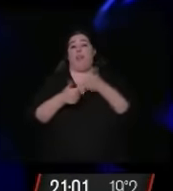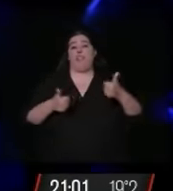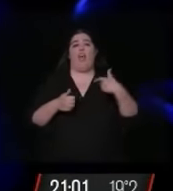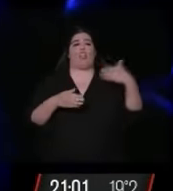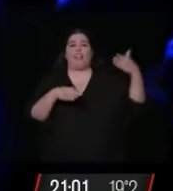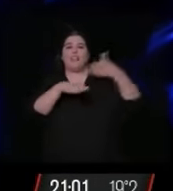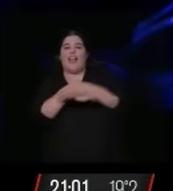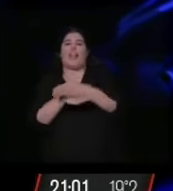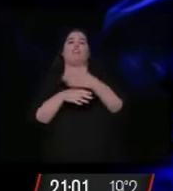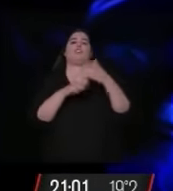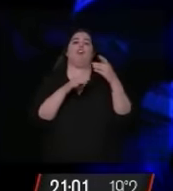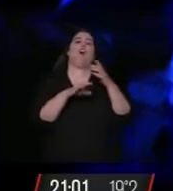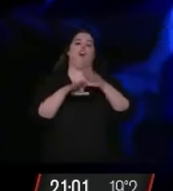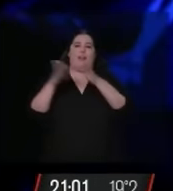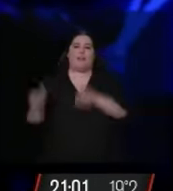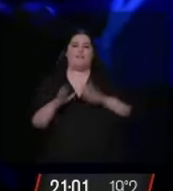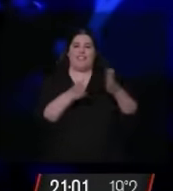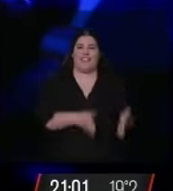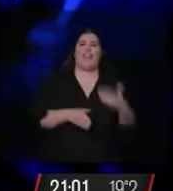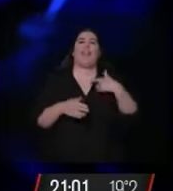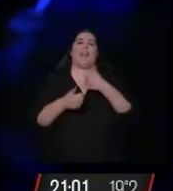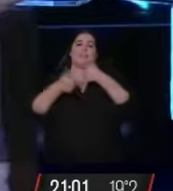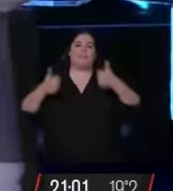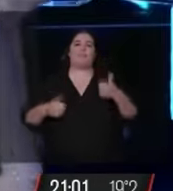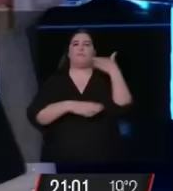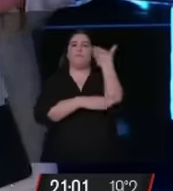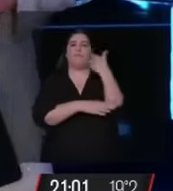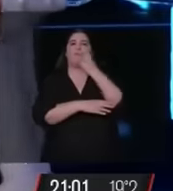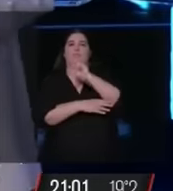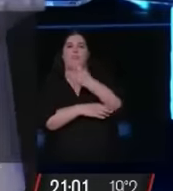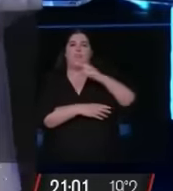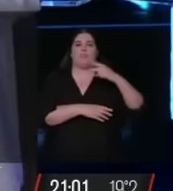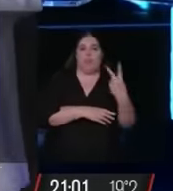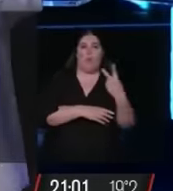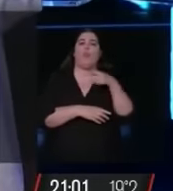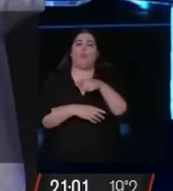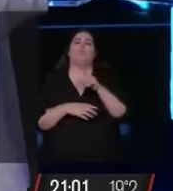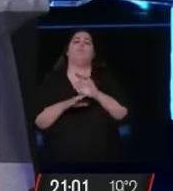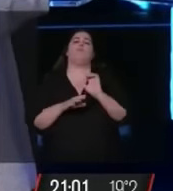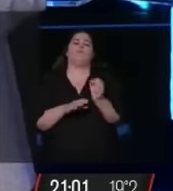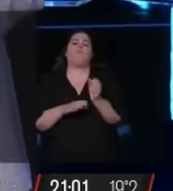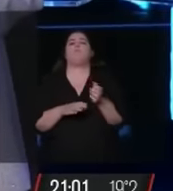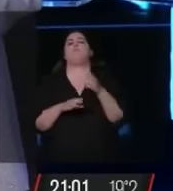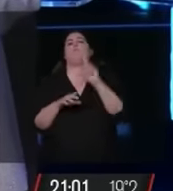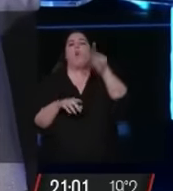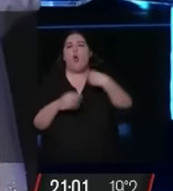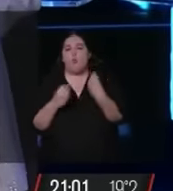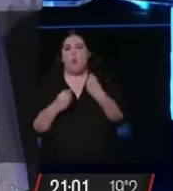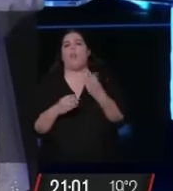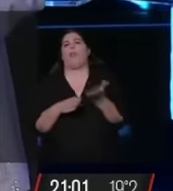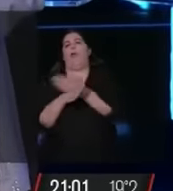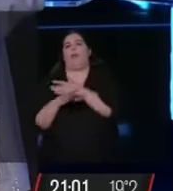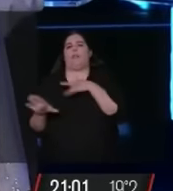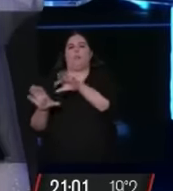ubicación de los candidatos, como así también la asignación de los atriles y el orden de exposición son el resultado